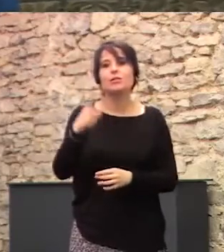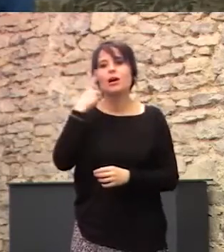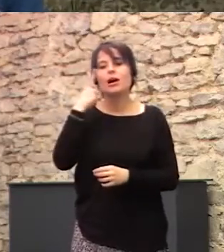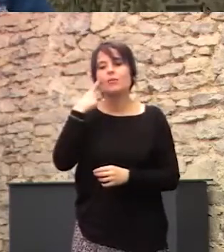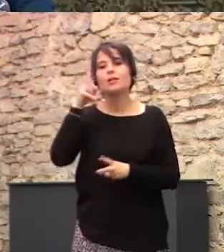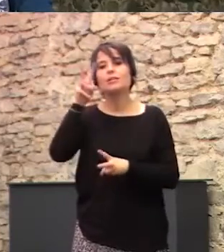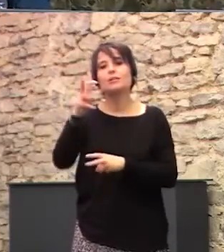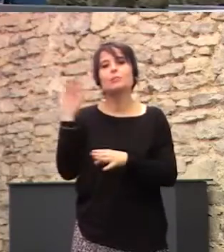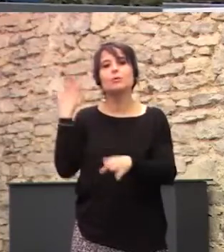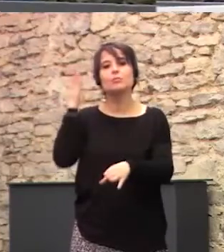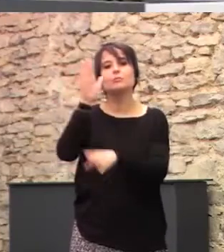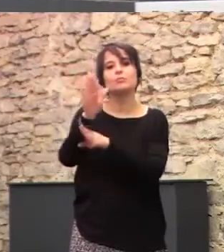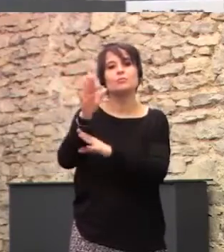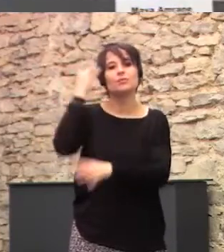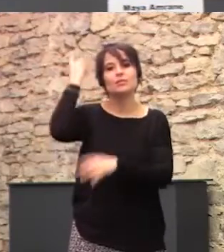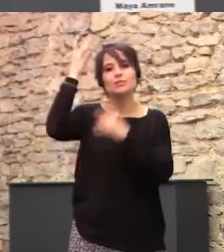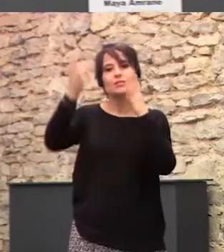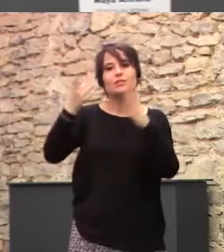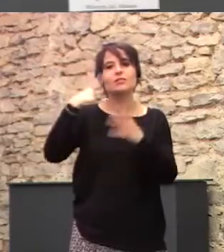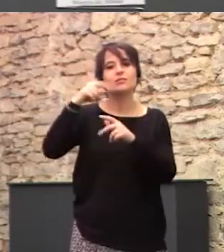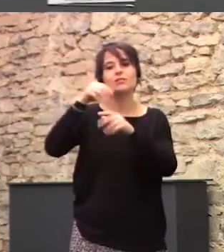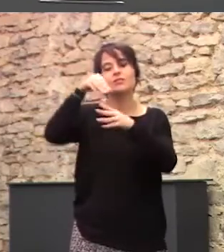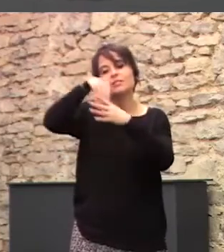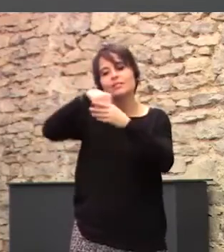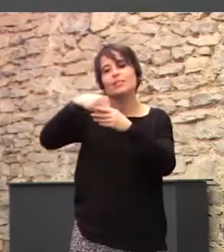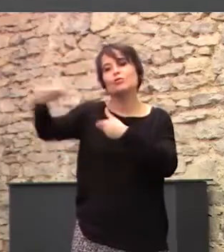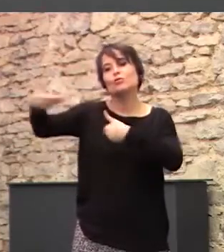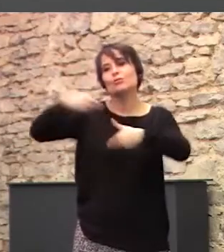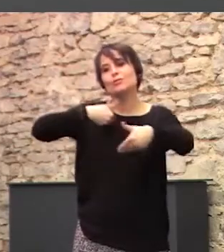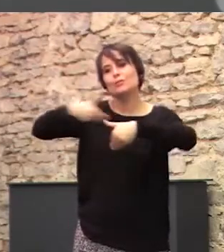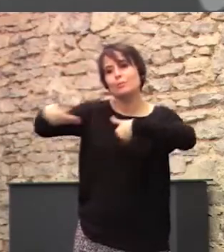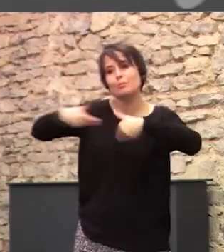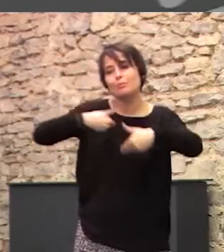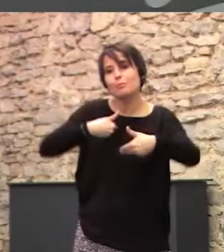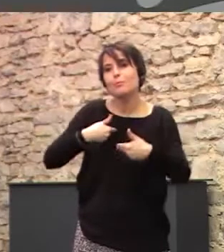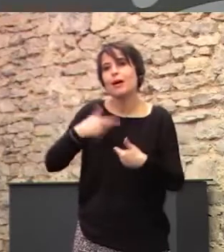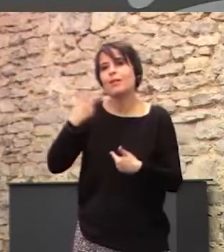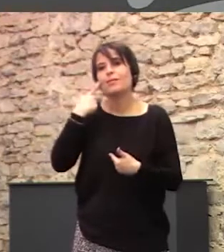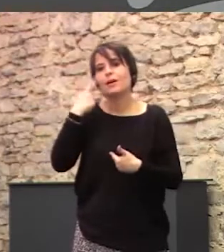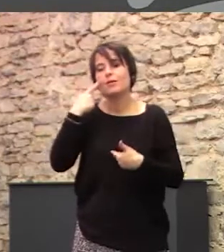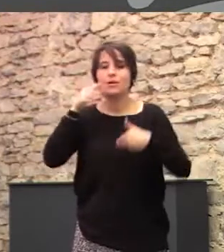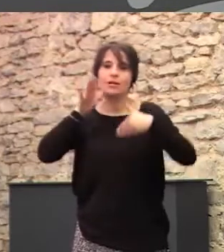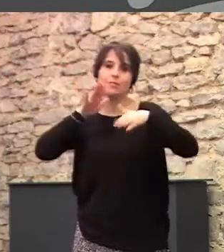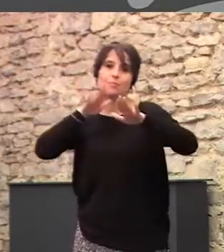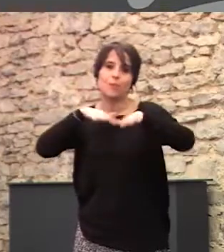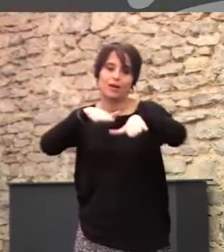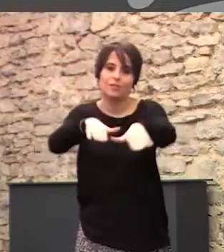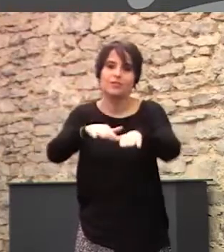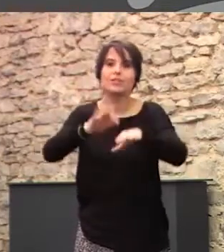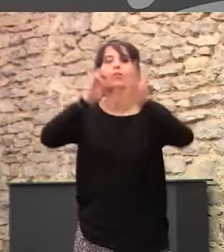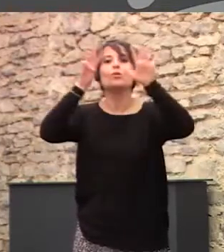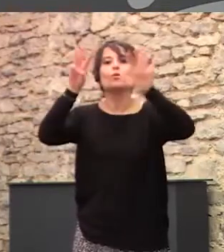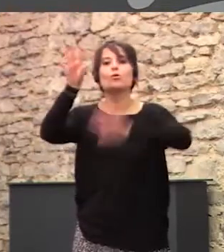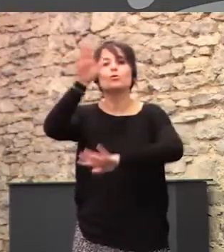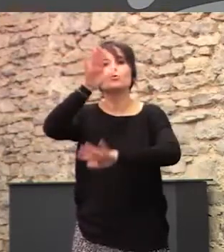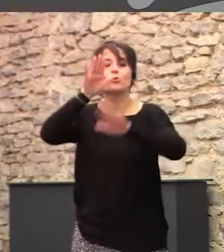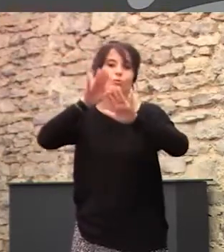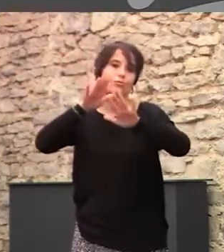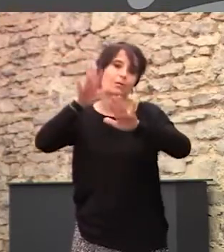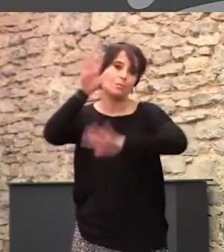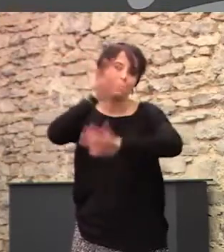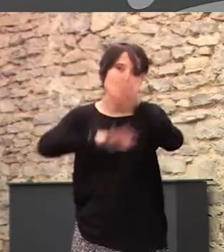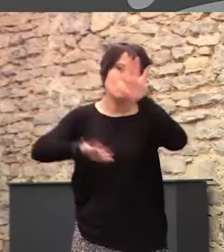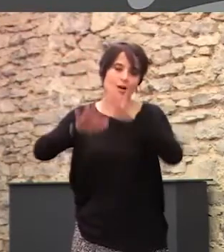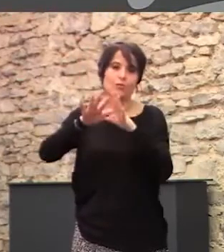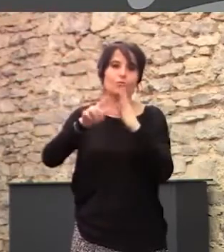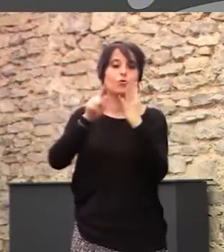en los planteamientos ideológicos que formaron parte de las demandas de esa... de la greba del 8M, con los cuatro pilares